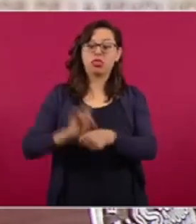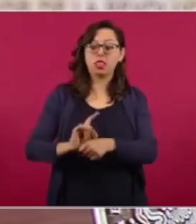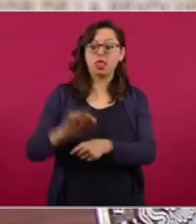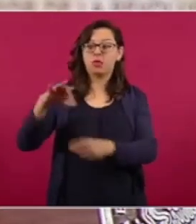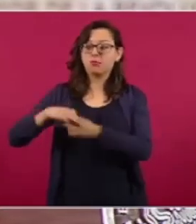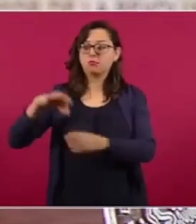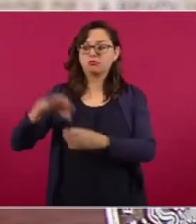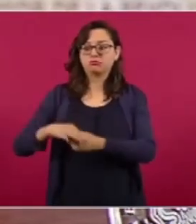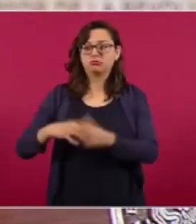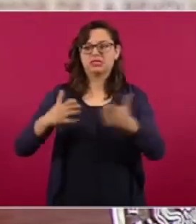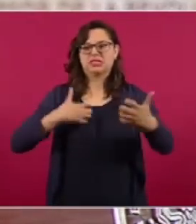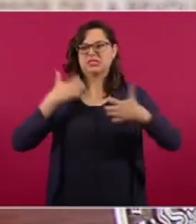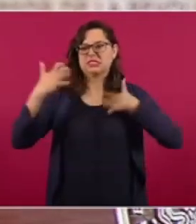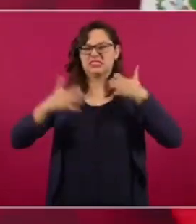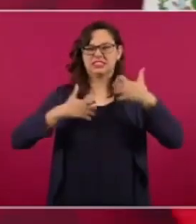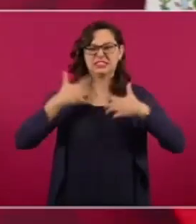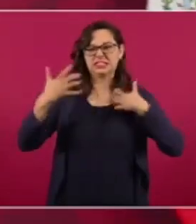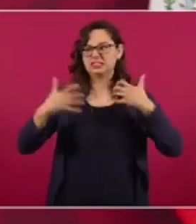no